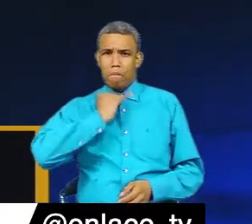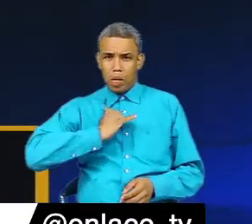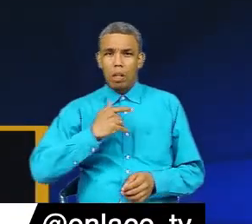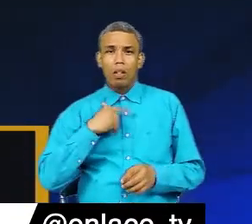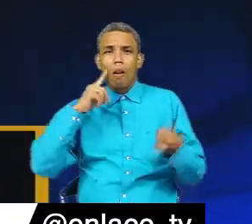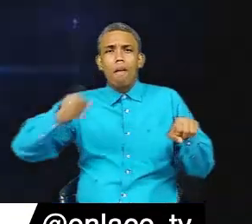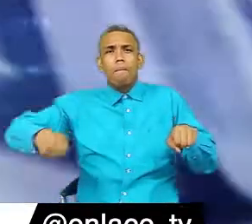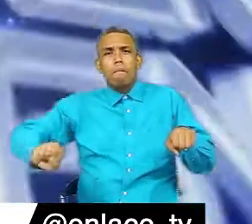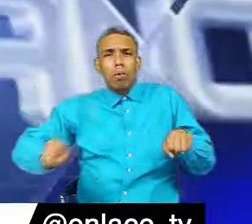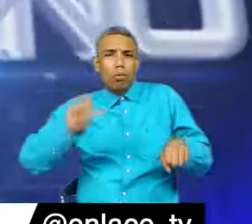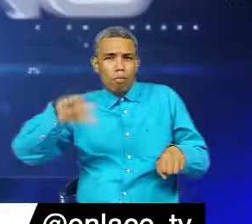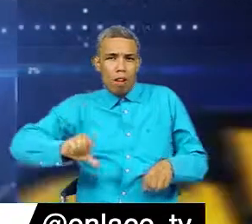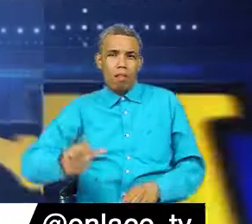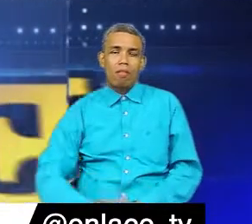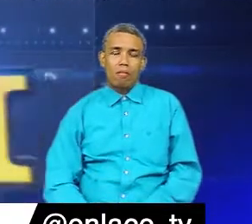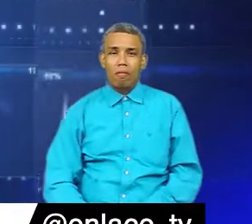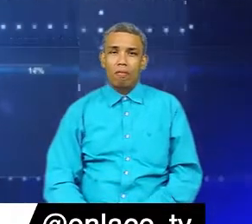su pasajero.